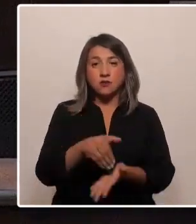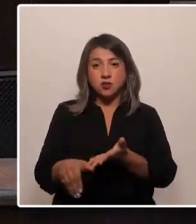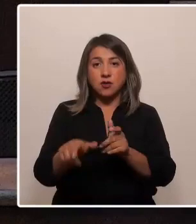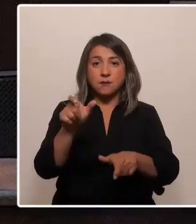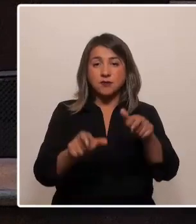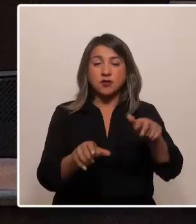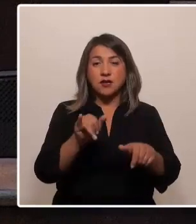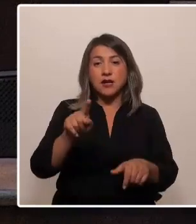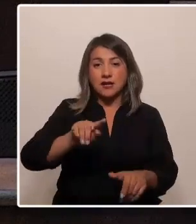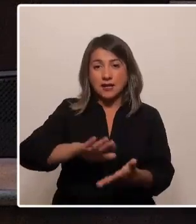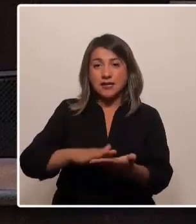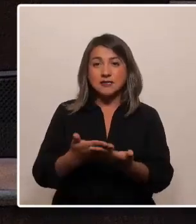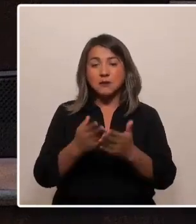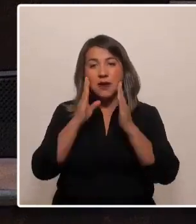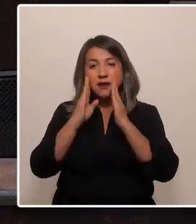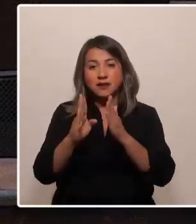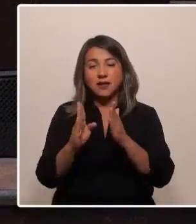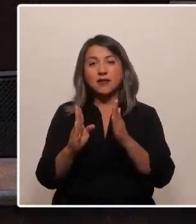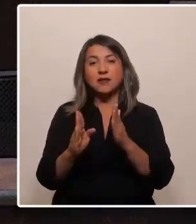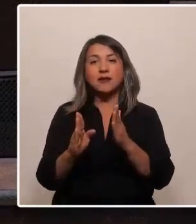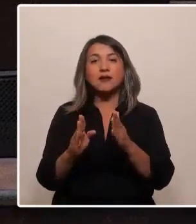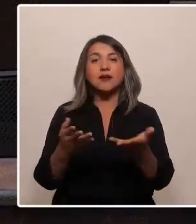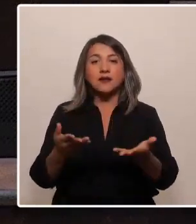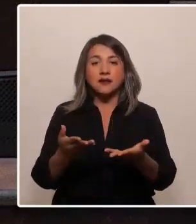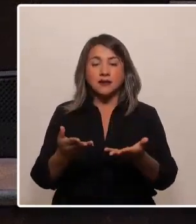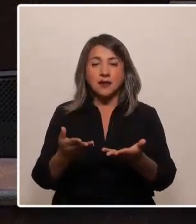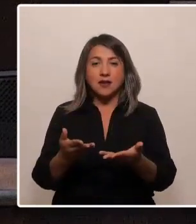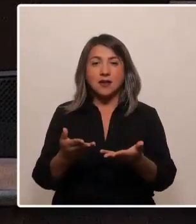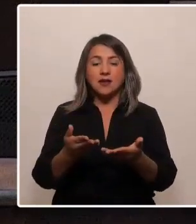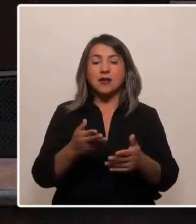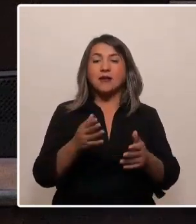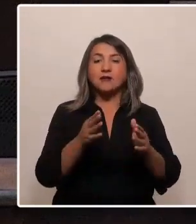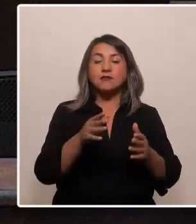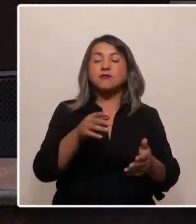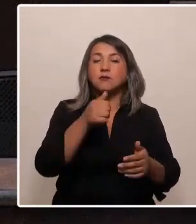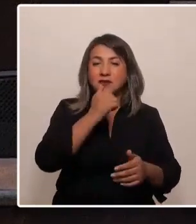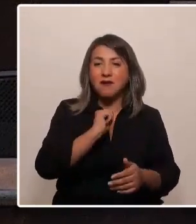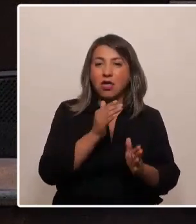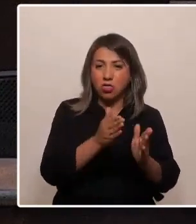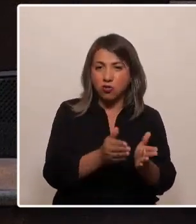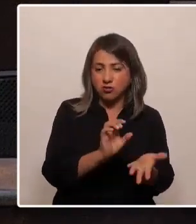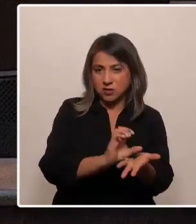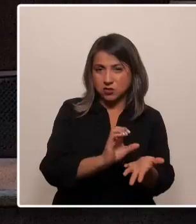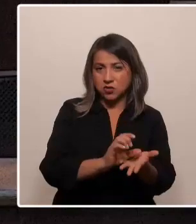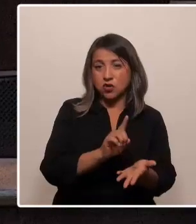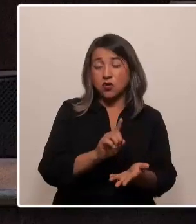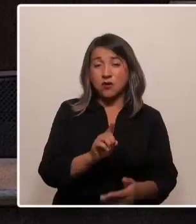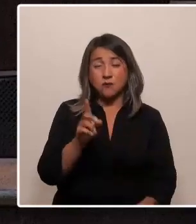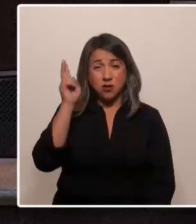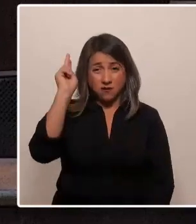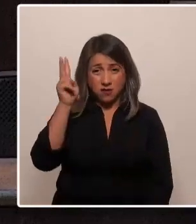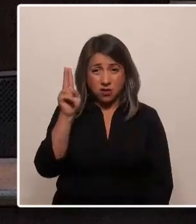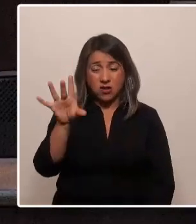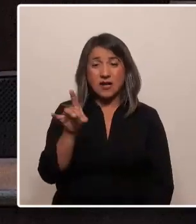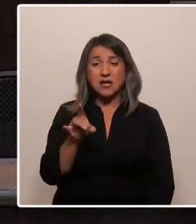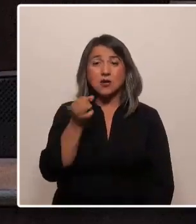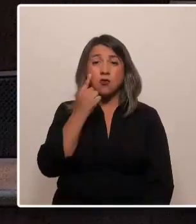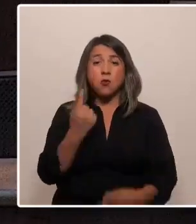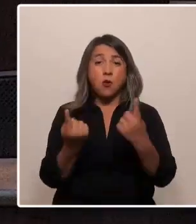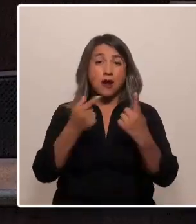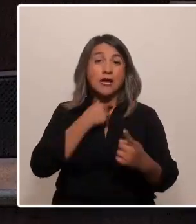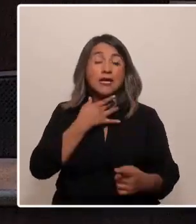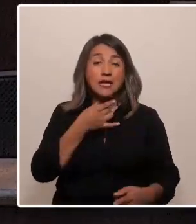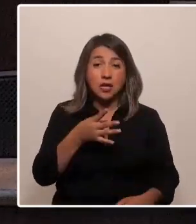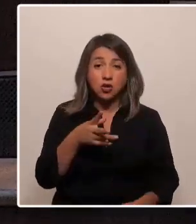ISAPRES se atienden al menos parcialmente en la medicina privada. ¿Les vamos a prohibir elegir la medicina que más les cuida?